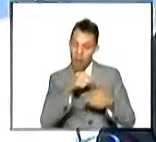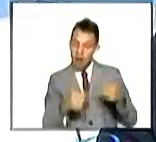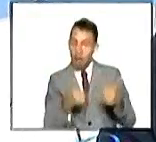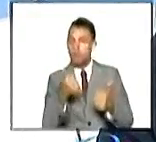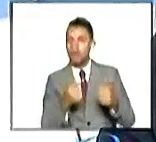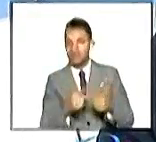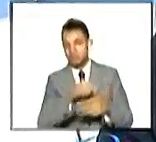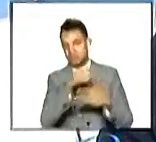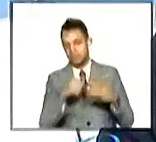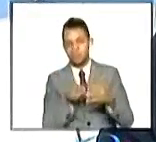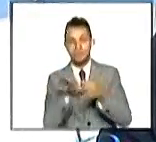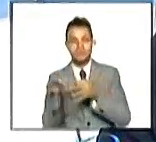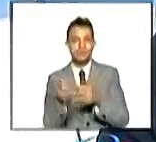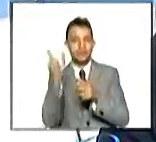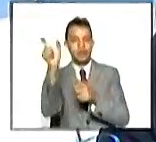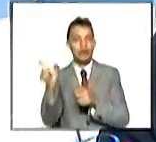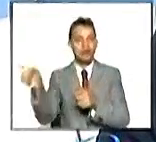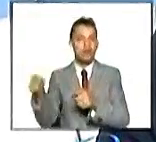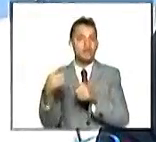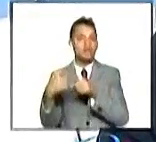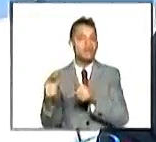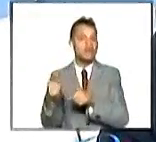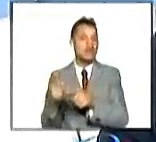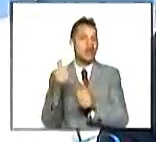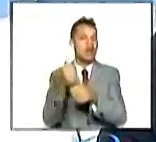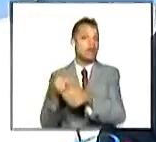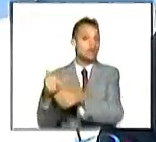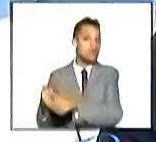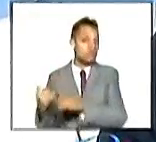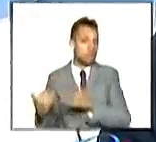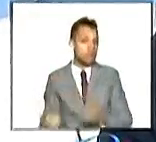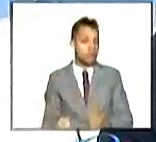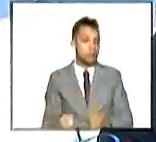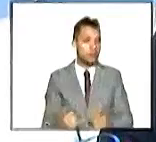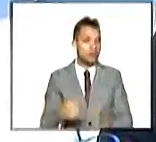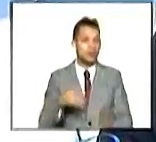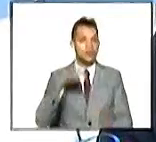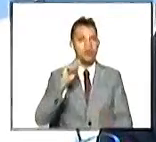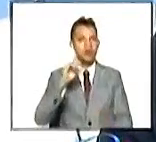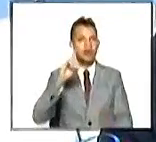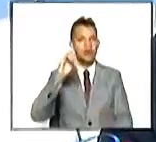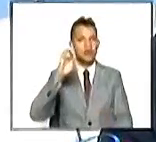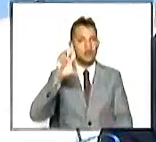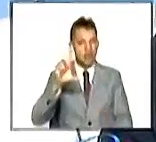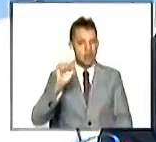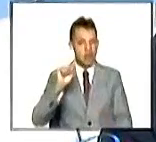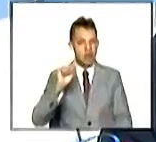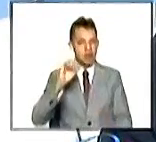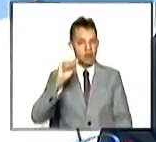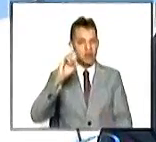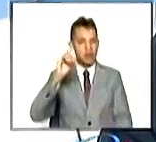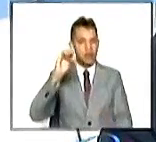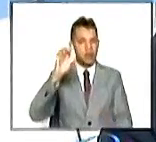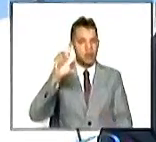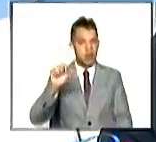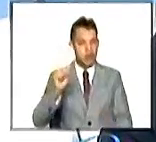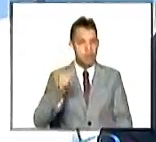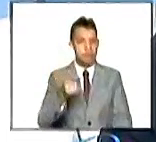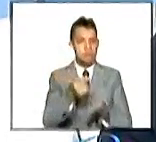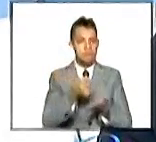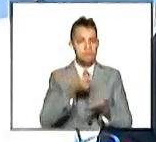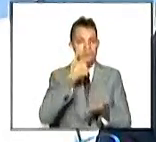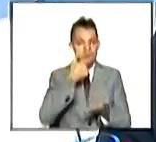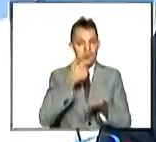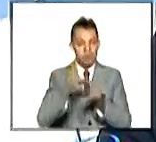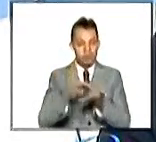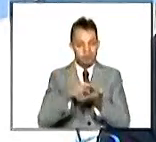hay un laboratorio que sacó varios nombres, entonces que Adela, que no sé qué, son varios nombres de mujeres. Y ellos